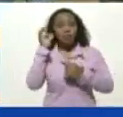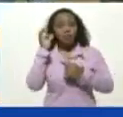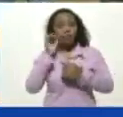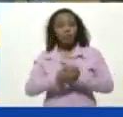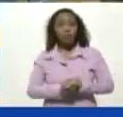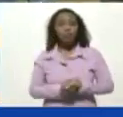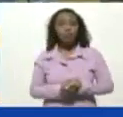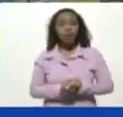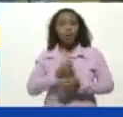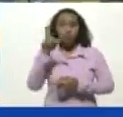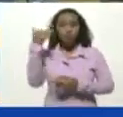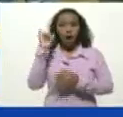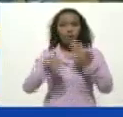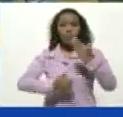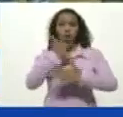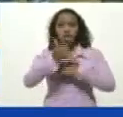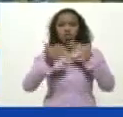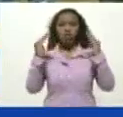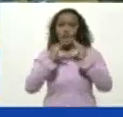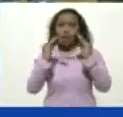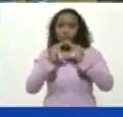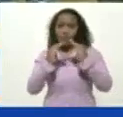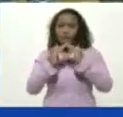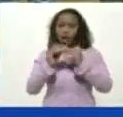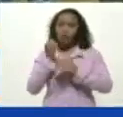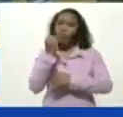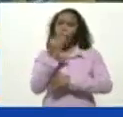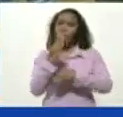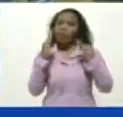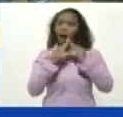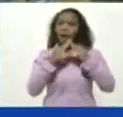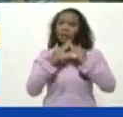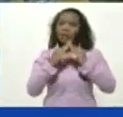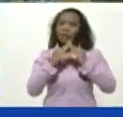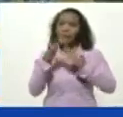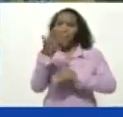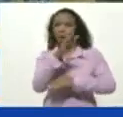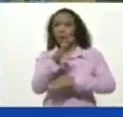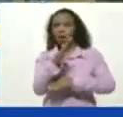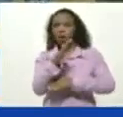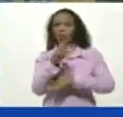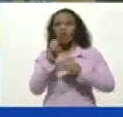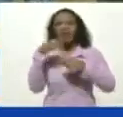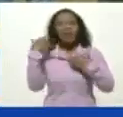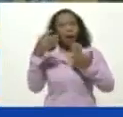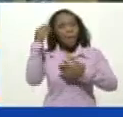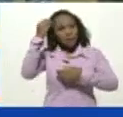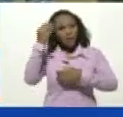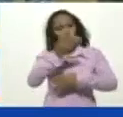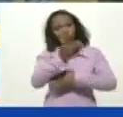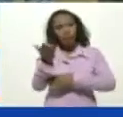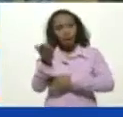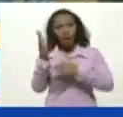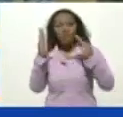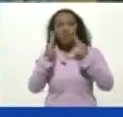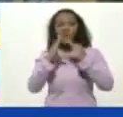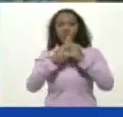tú tienes un proyecto de vivienda. ¿Cuántas viviendas serían, más o menos? ¿Qué han pensado ustedes?